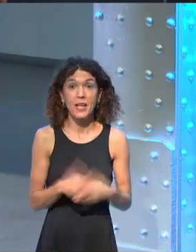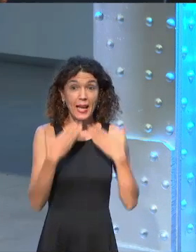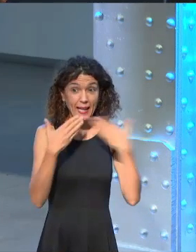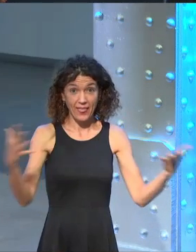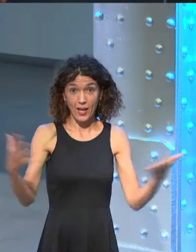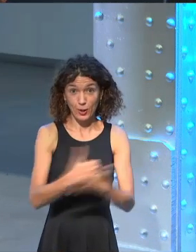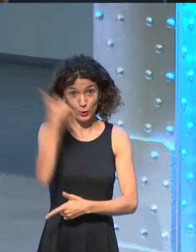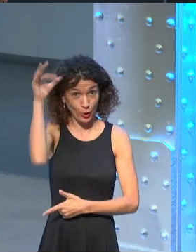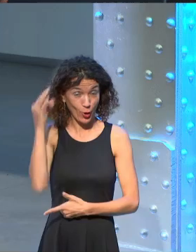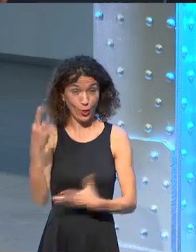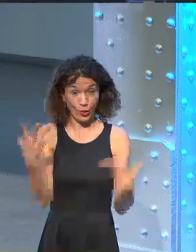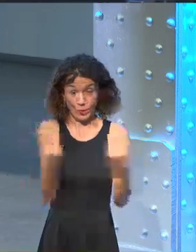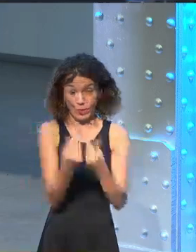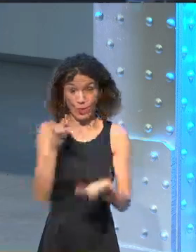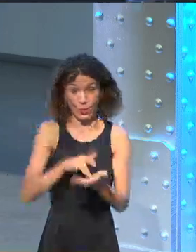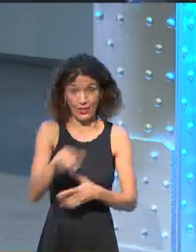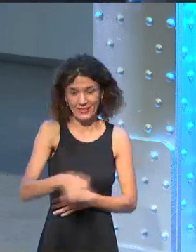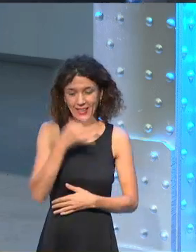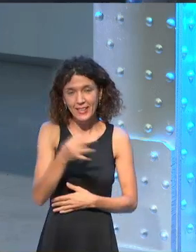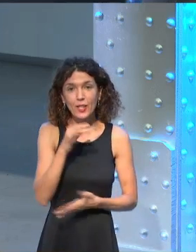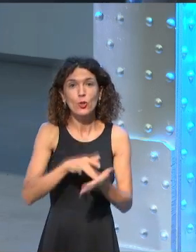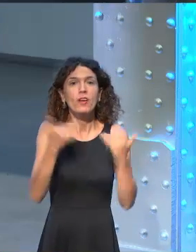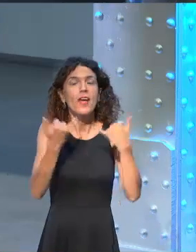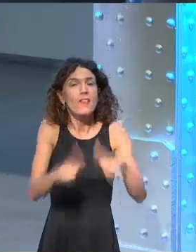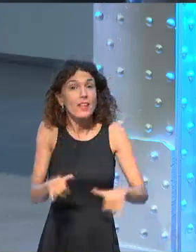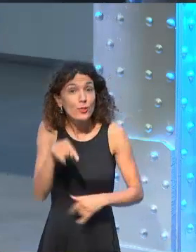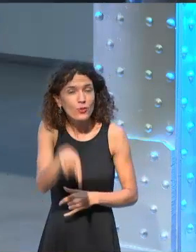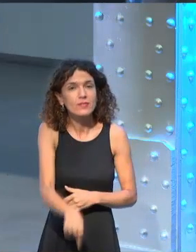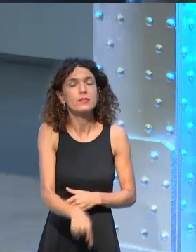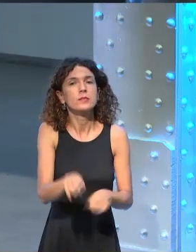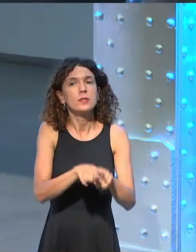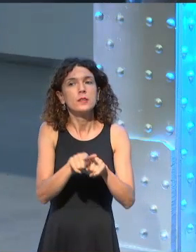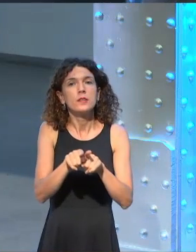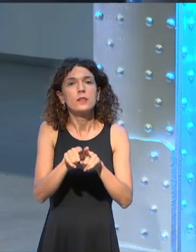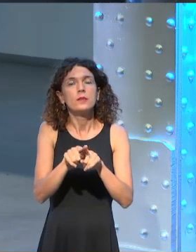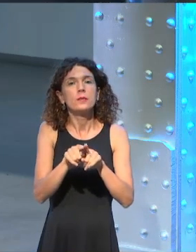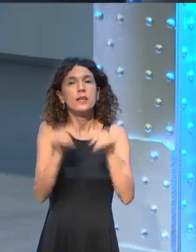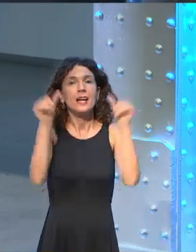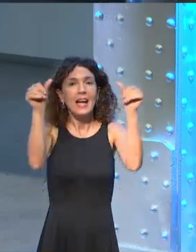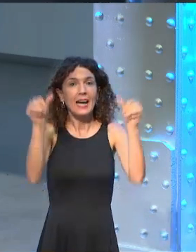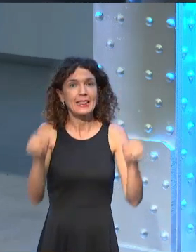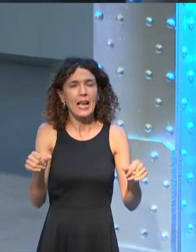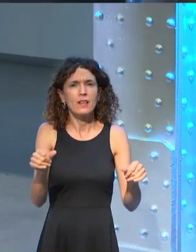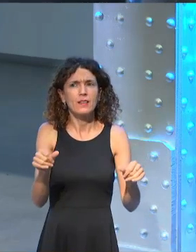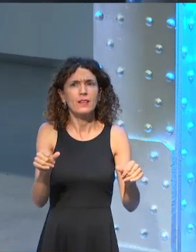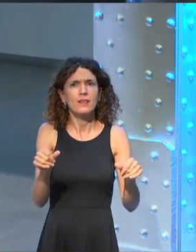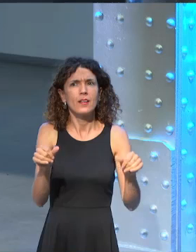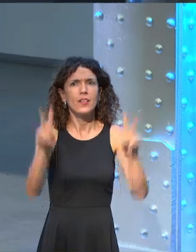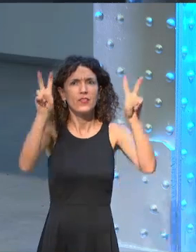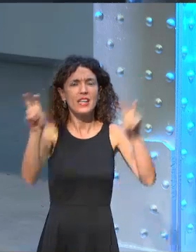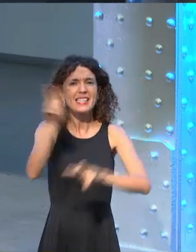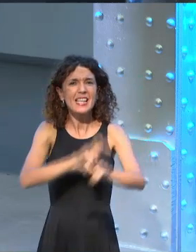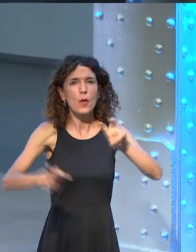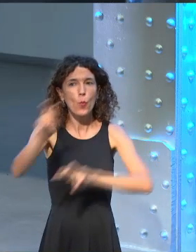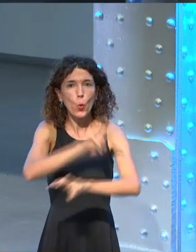Gracias a todos por acompañarnos esta tarde en este evento en el que hemos colgado un cartel de Se